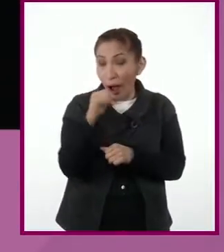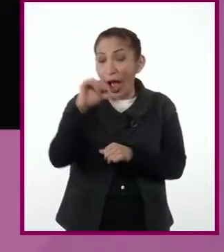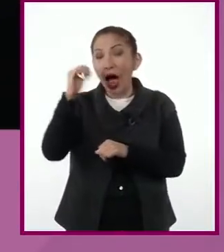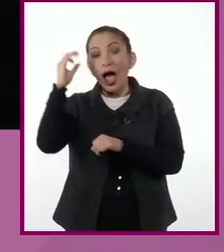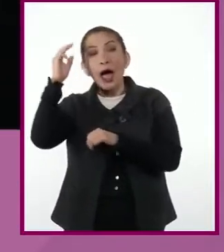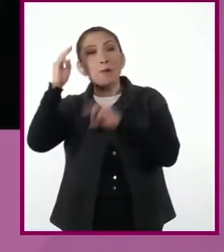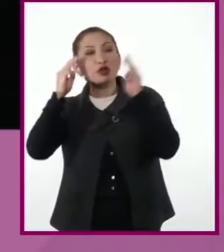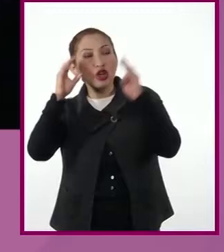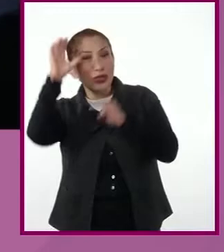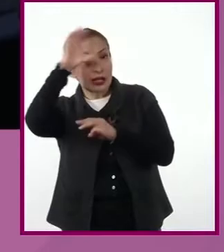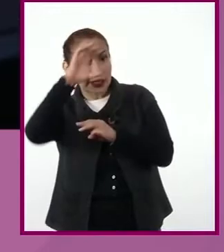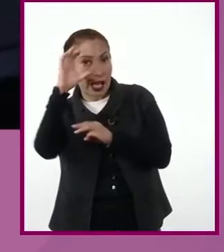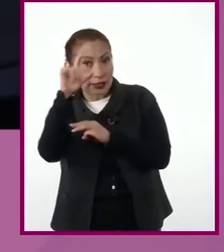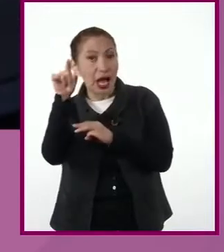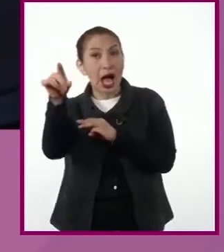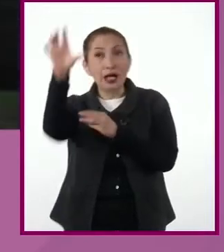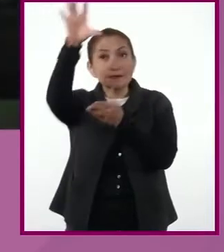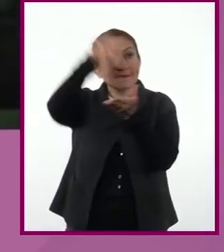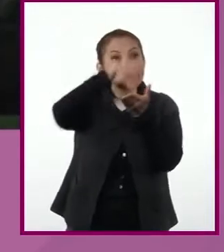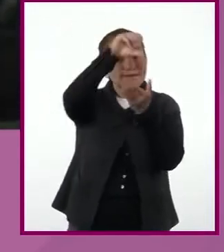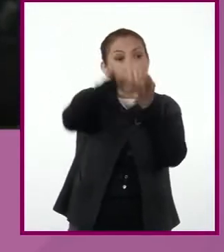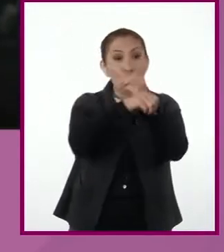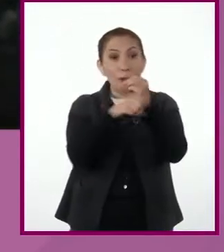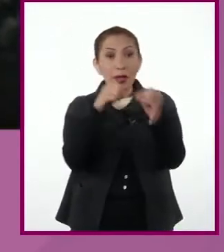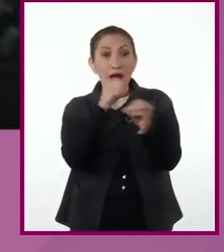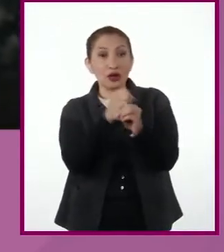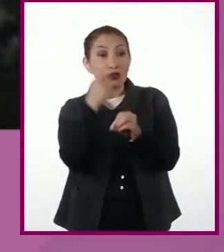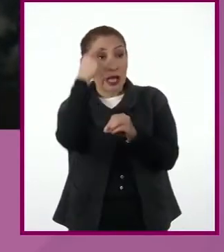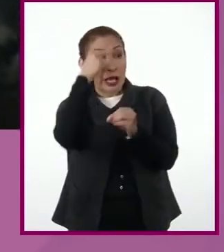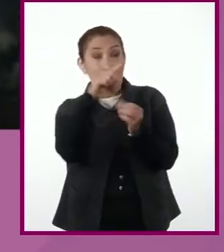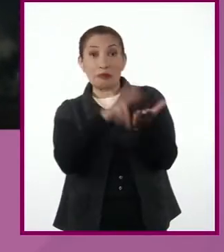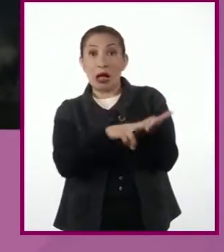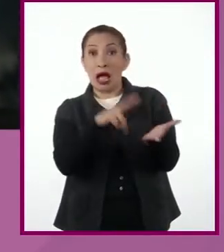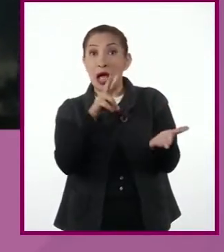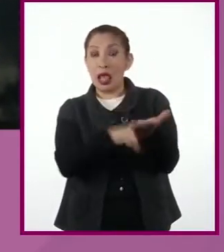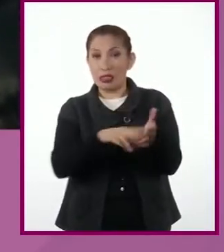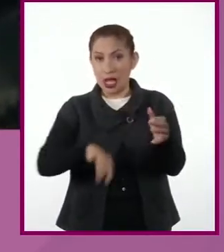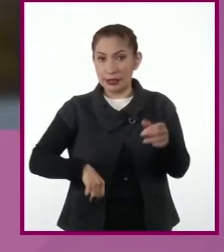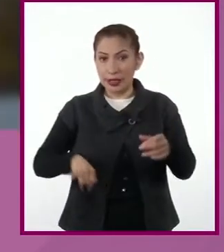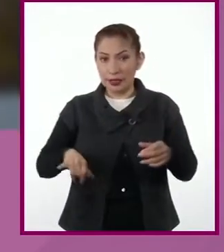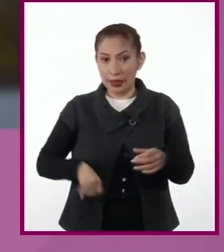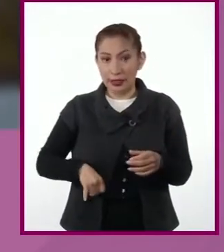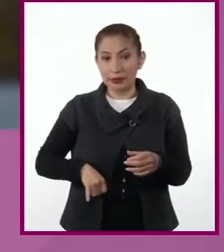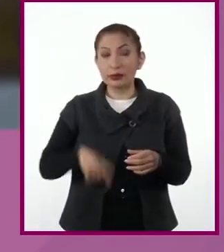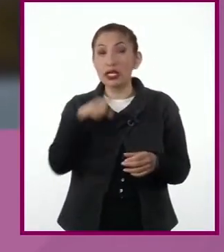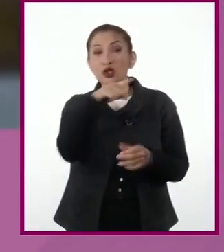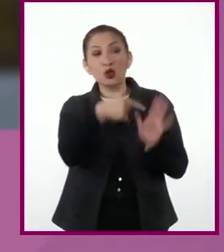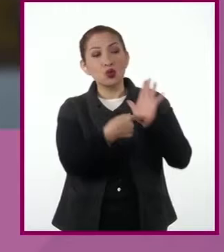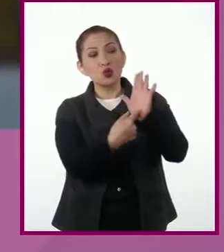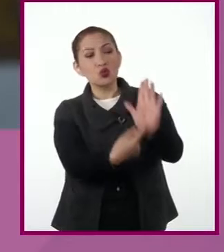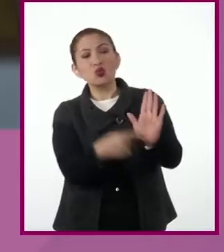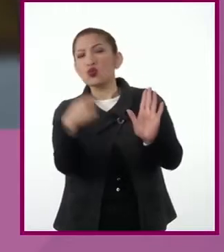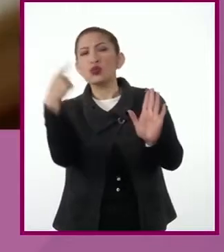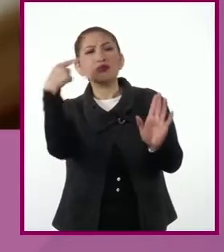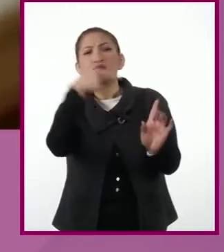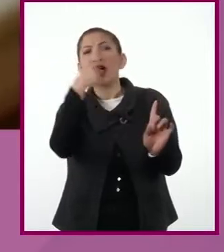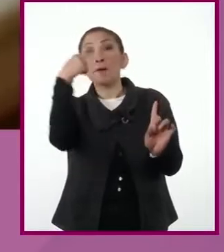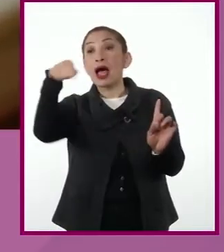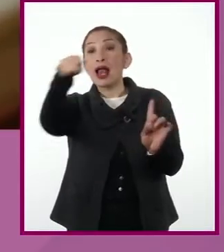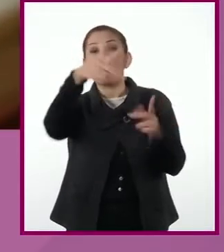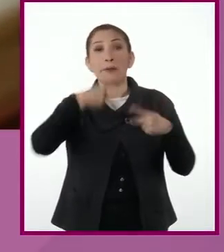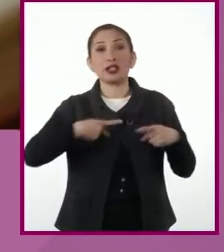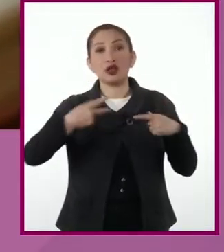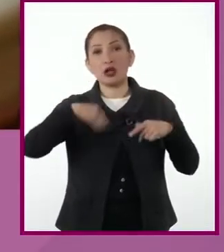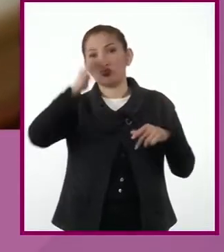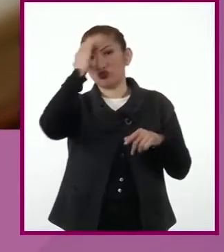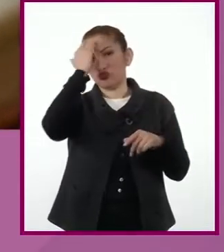de ciencia donde se han hecho colecciones de objetos que se consideran valiosos e interesantes y cuya exhibición tiene como propósito que el público